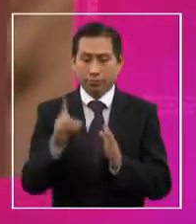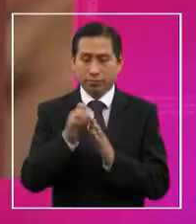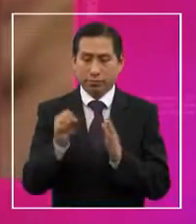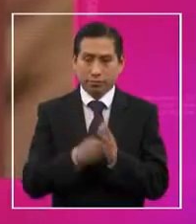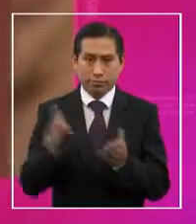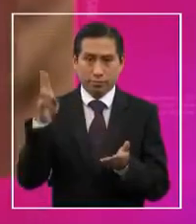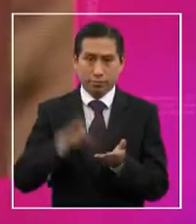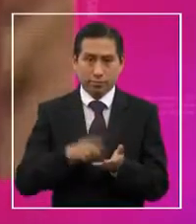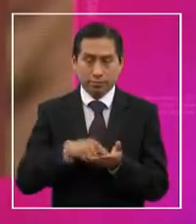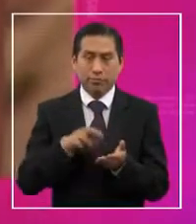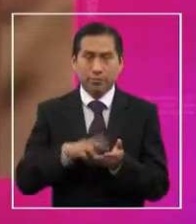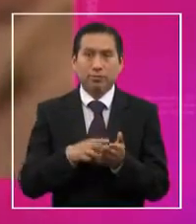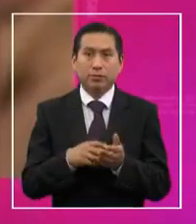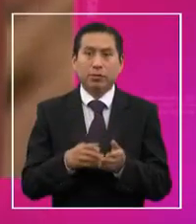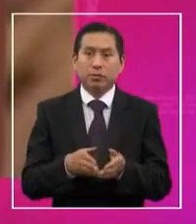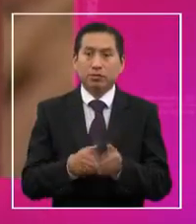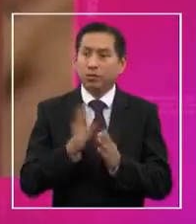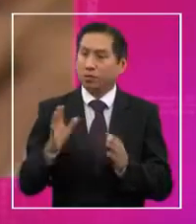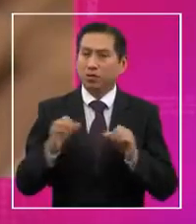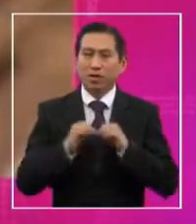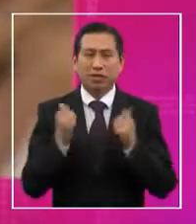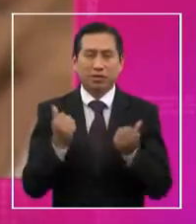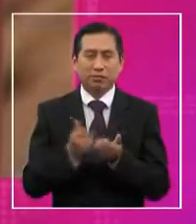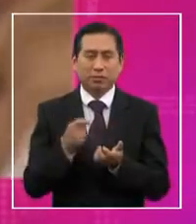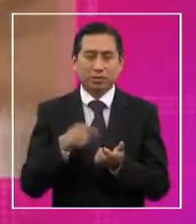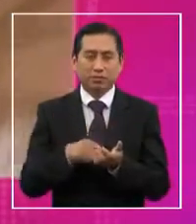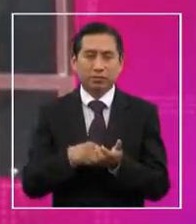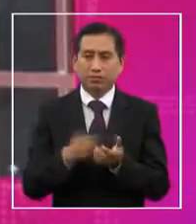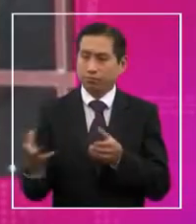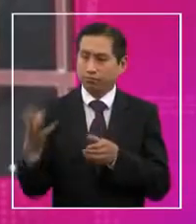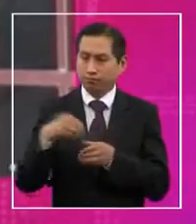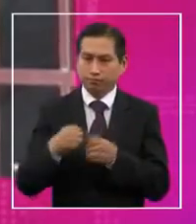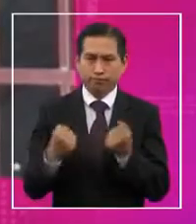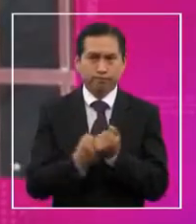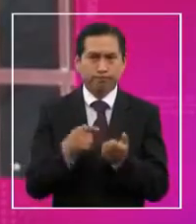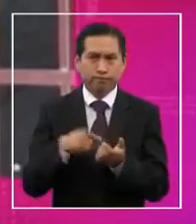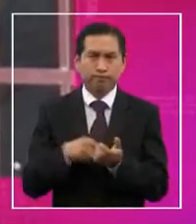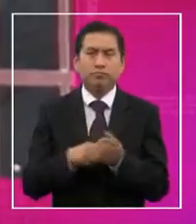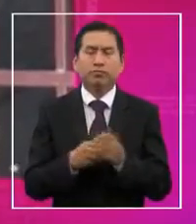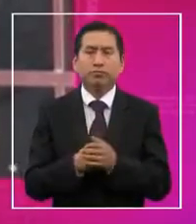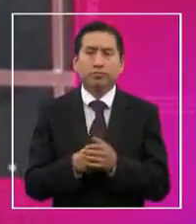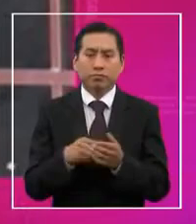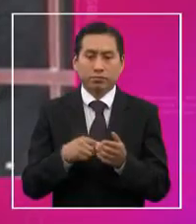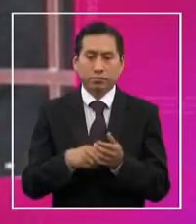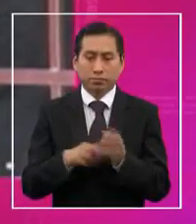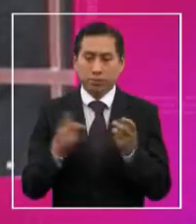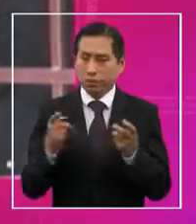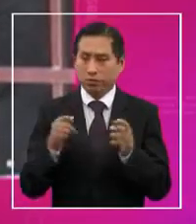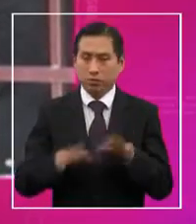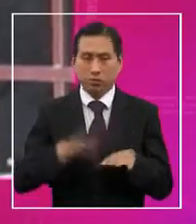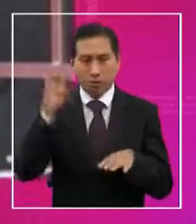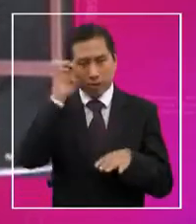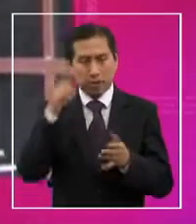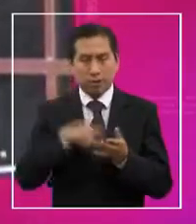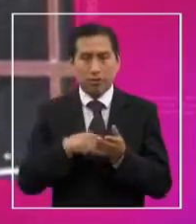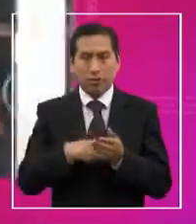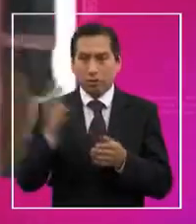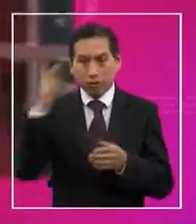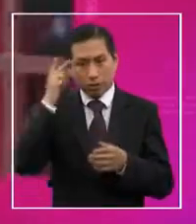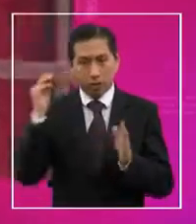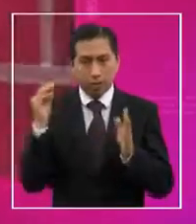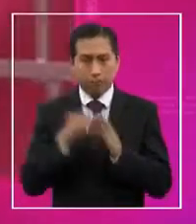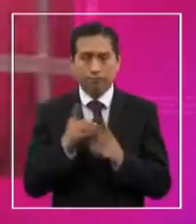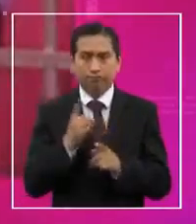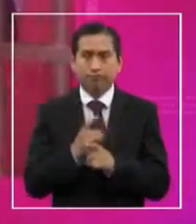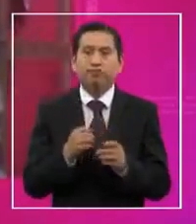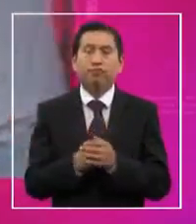Sí, vamos a pedir también a la Asamblea que se sume a esto. Creo que este es un caso de Estado, una política de Estado